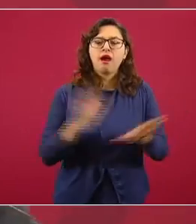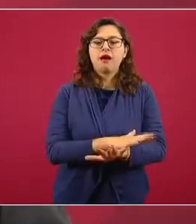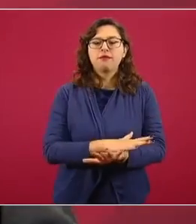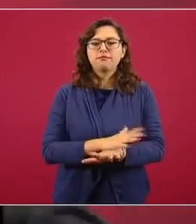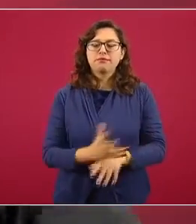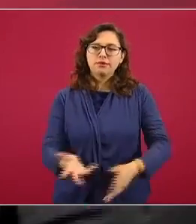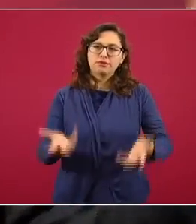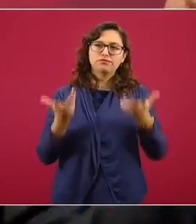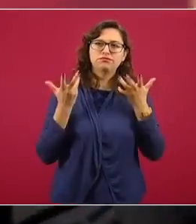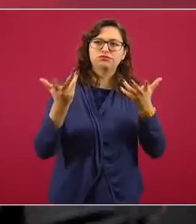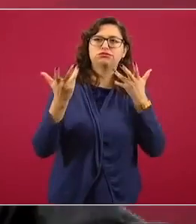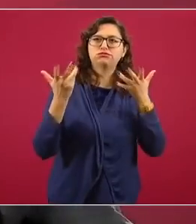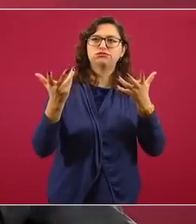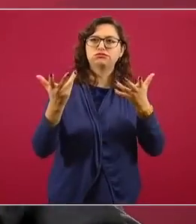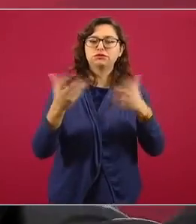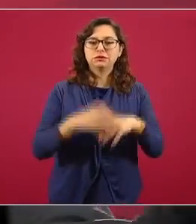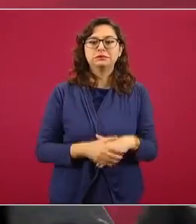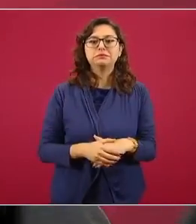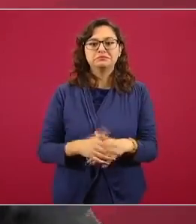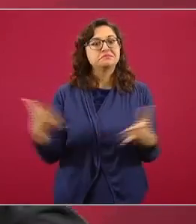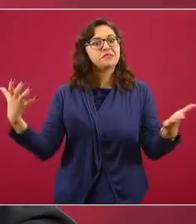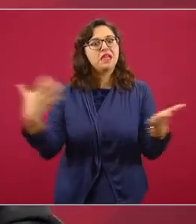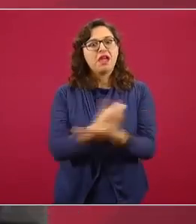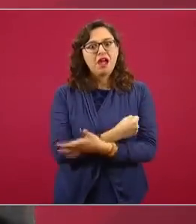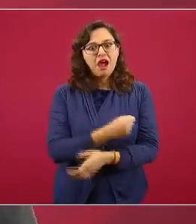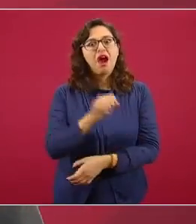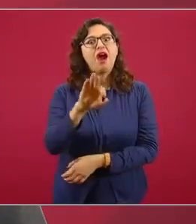Y llega Fox,